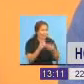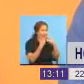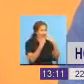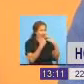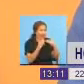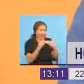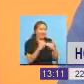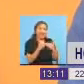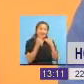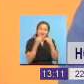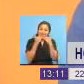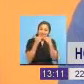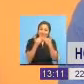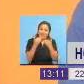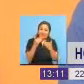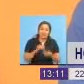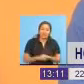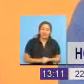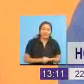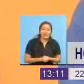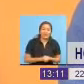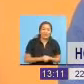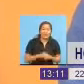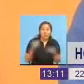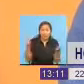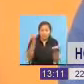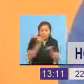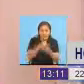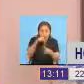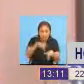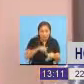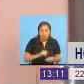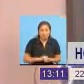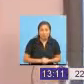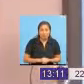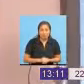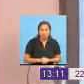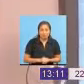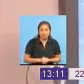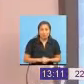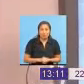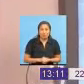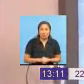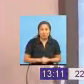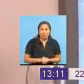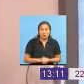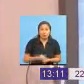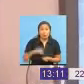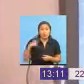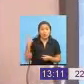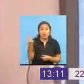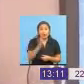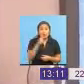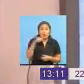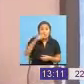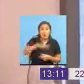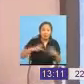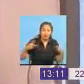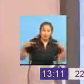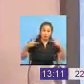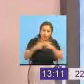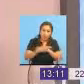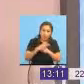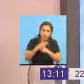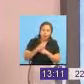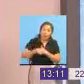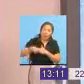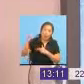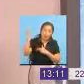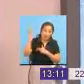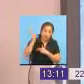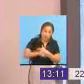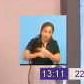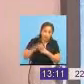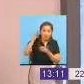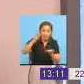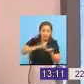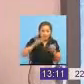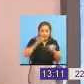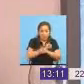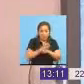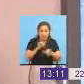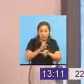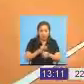arquitecto como siempre por estar con nosotros nosotros vamos a un corte y enseguida continuamos